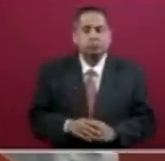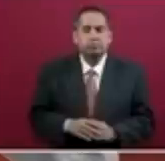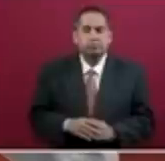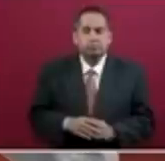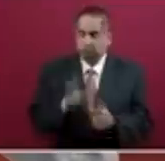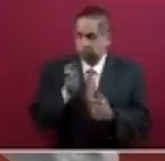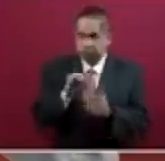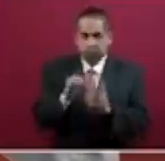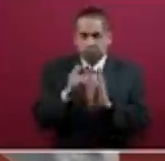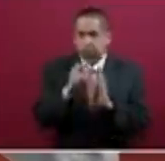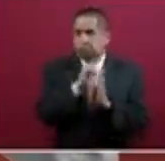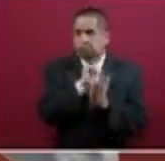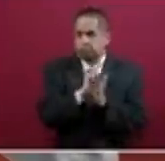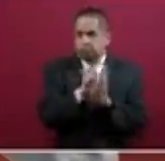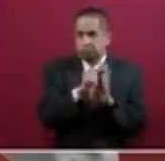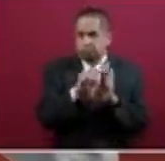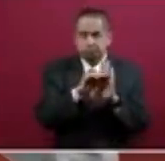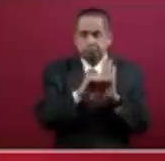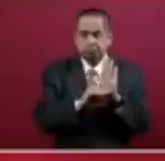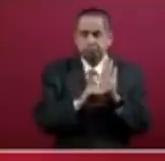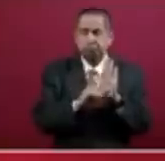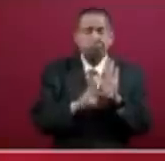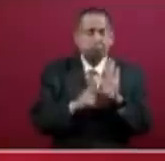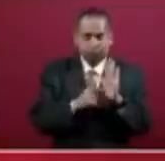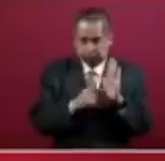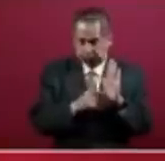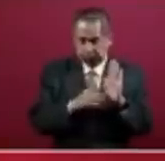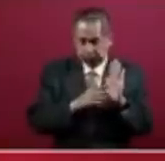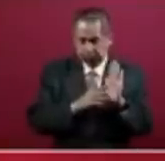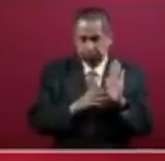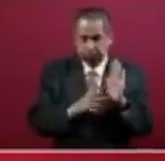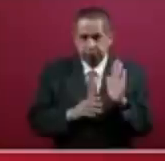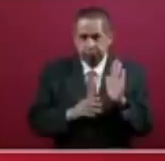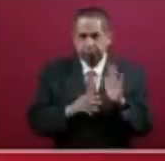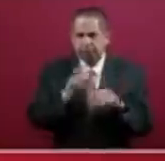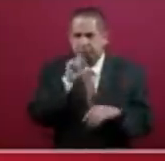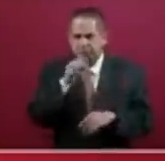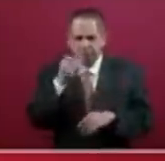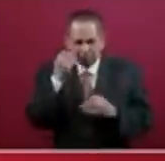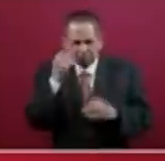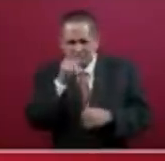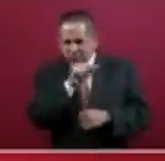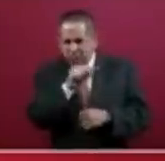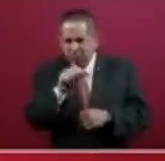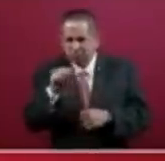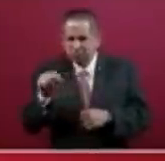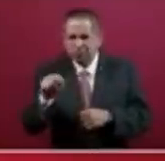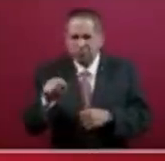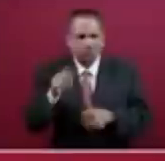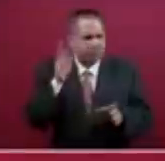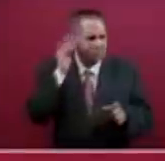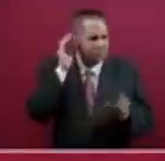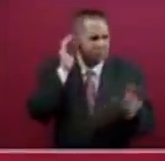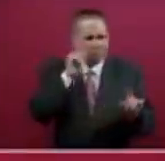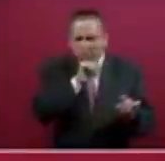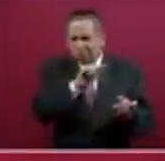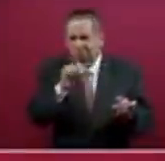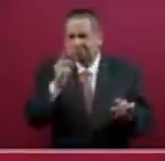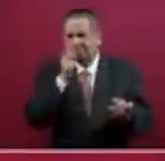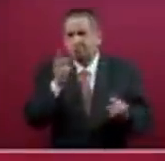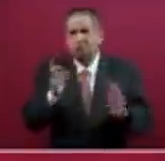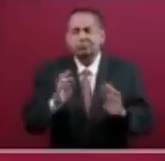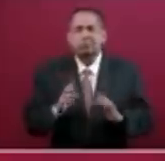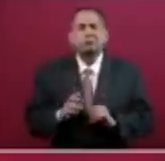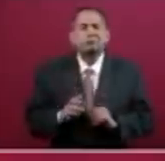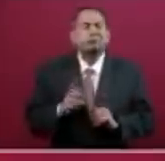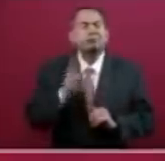así está la reforma, porque también he visto o he escuchado de que